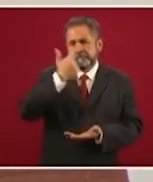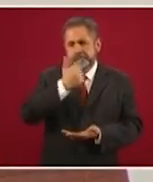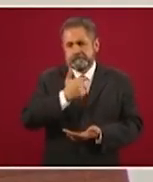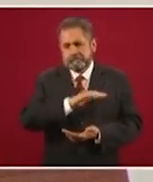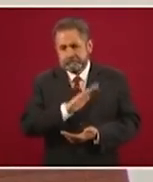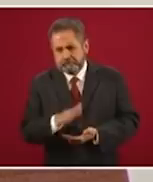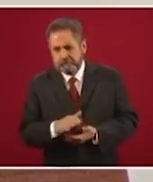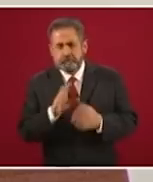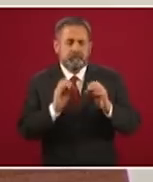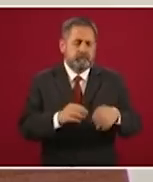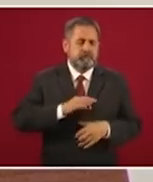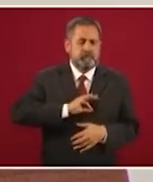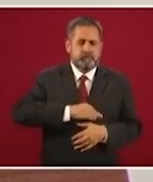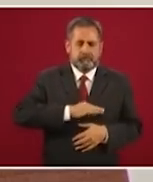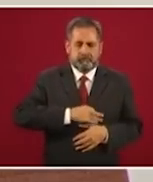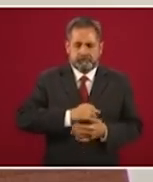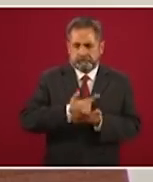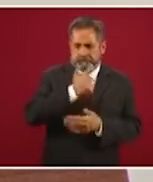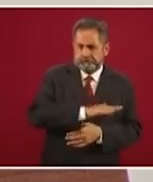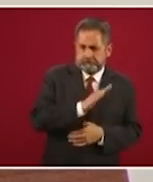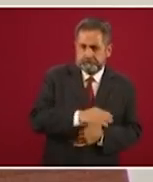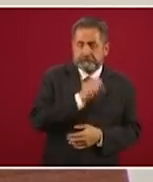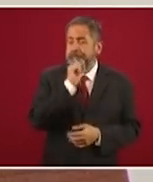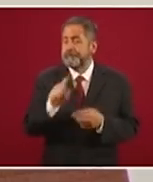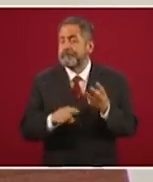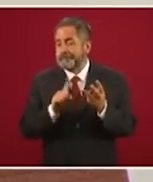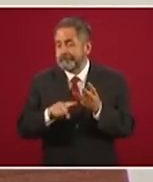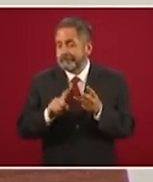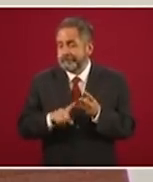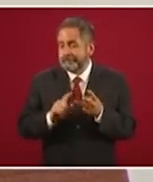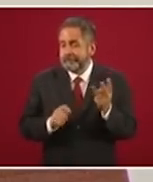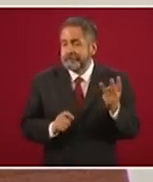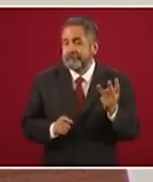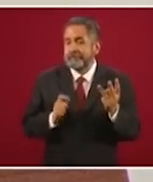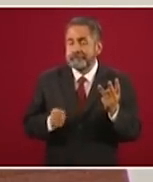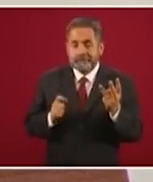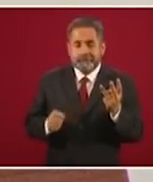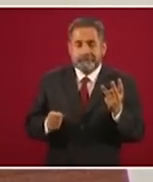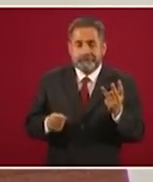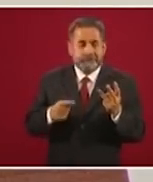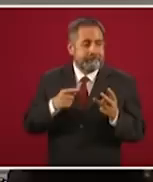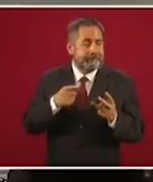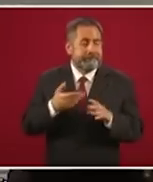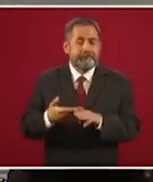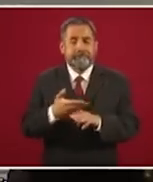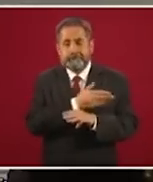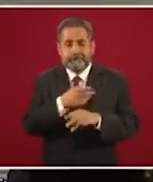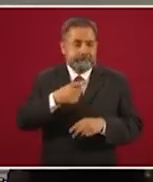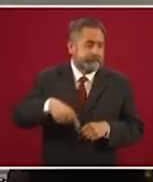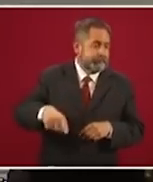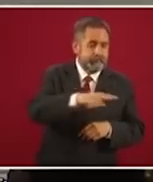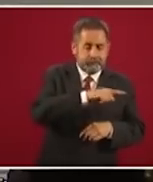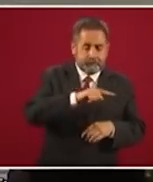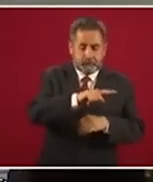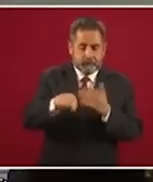fulminantes y de las infecciones, también está la correspondencia y la formación del centro